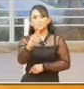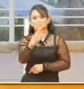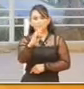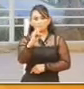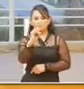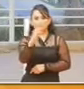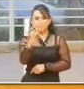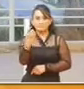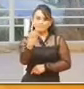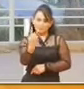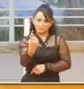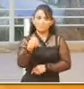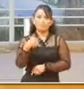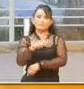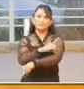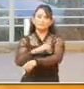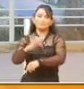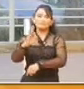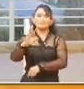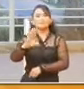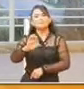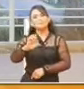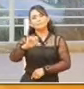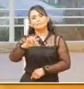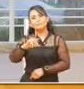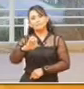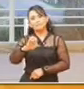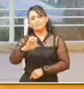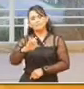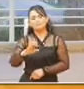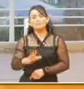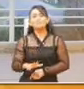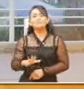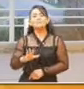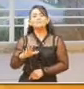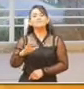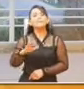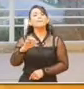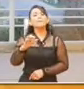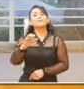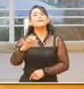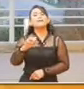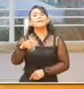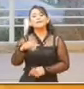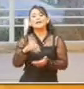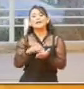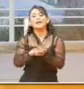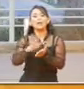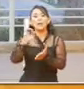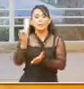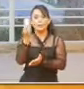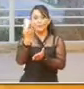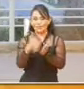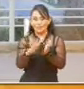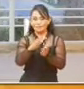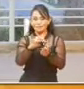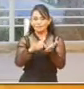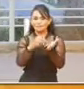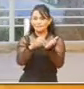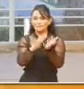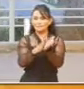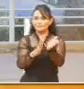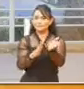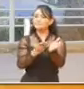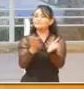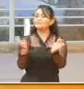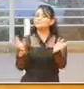14010012731, Delegación Municipal Félix Osores Sotomayor, de conformidad con el dictamen técnico citado en el considerando 10 del presente instrumento.